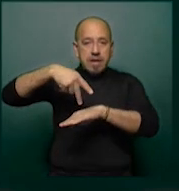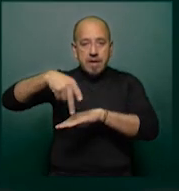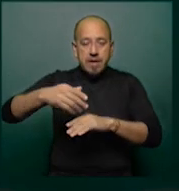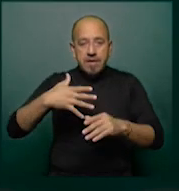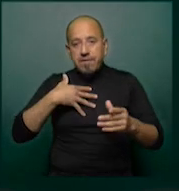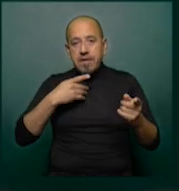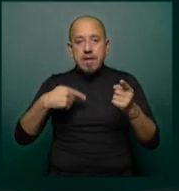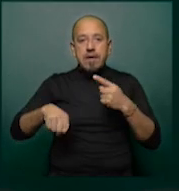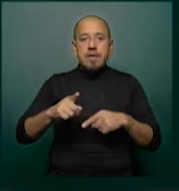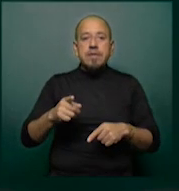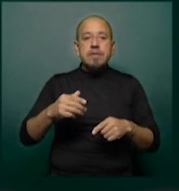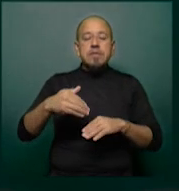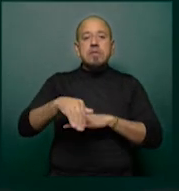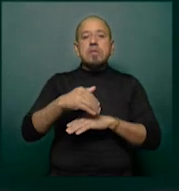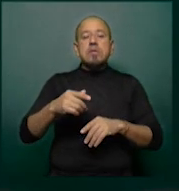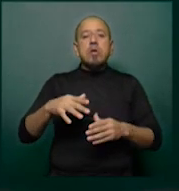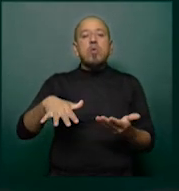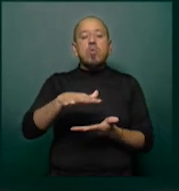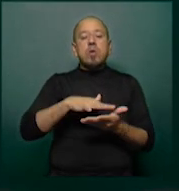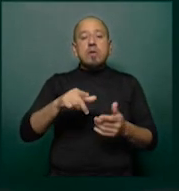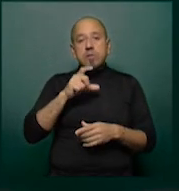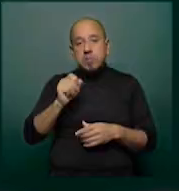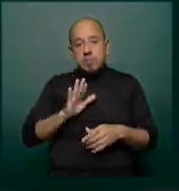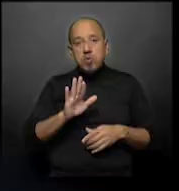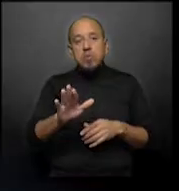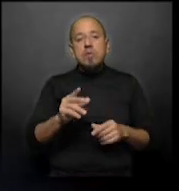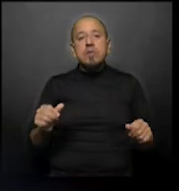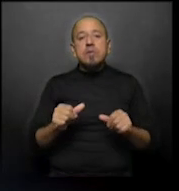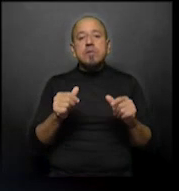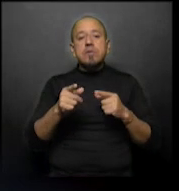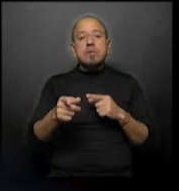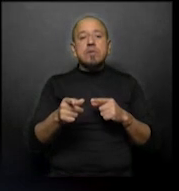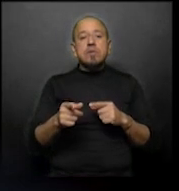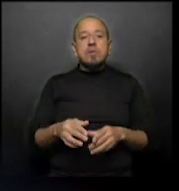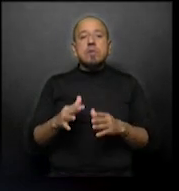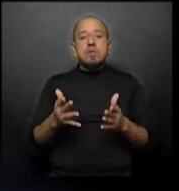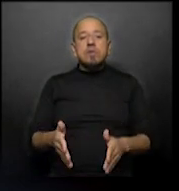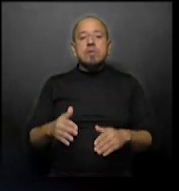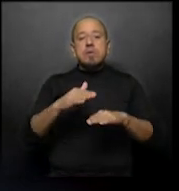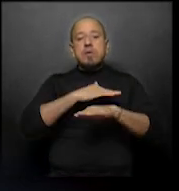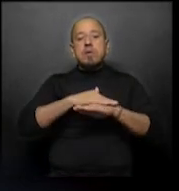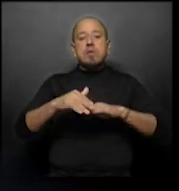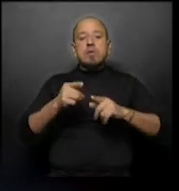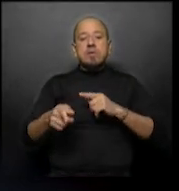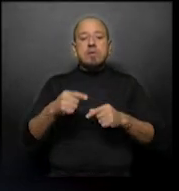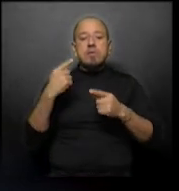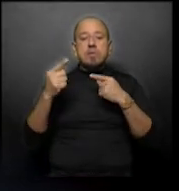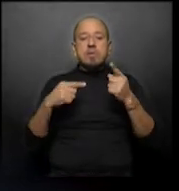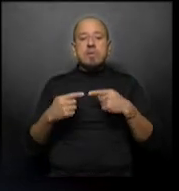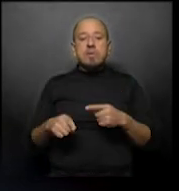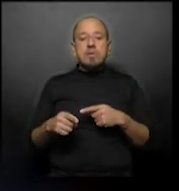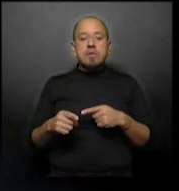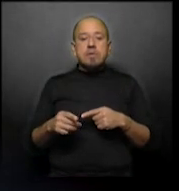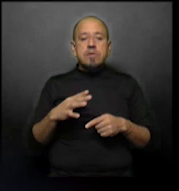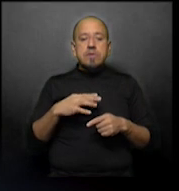Ducón y en El Verde, que son lugares típicos que se están haciendo durante el año tablaos flamencos, ¿no? Distintos